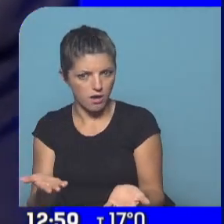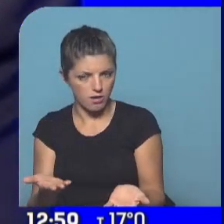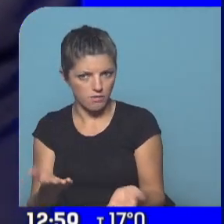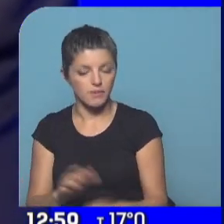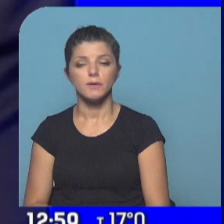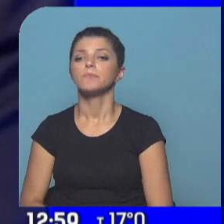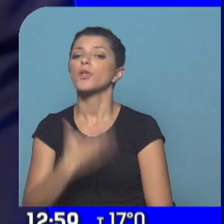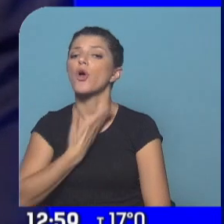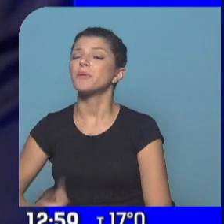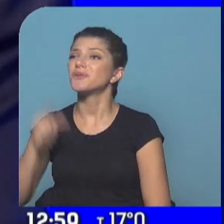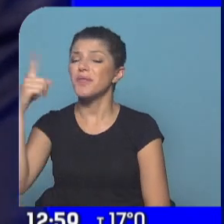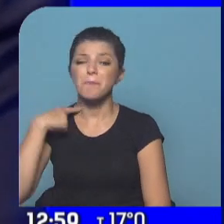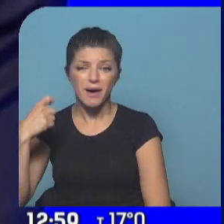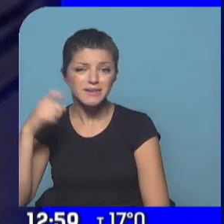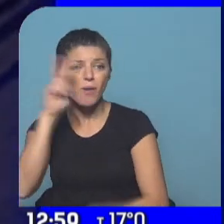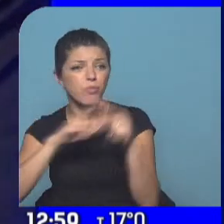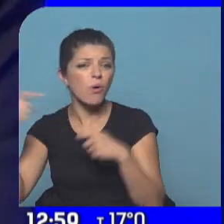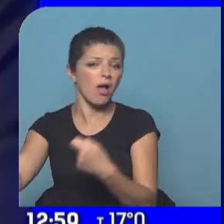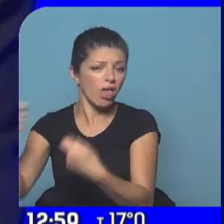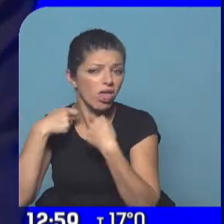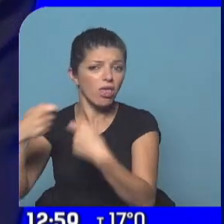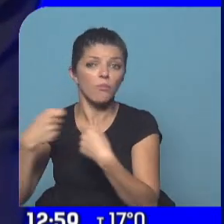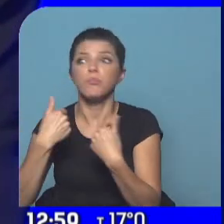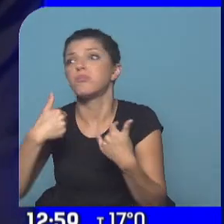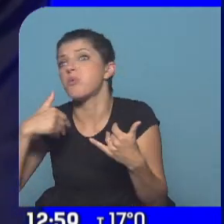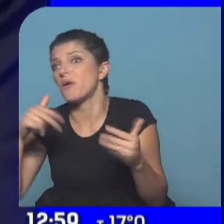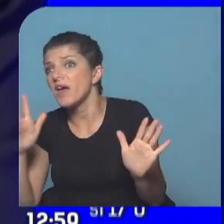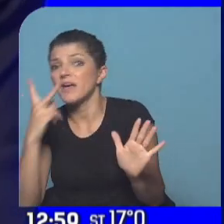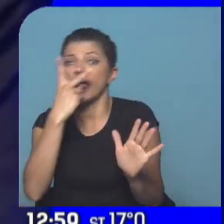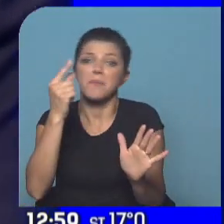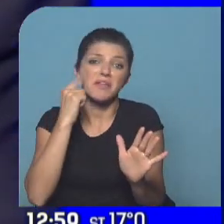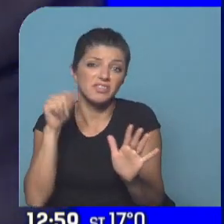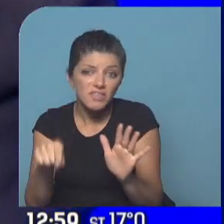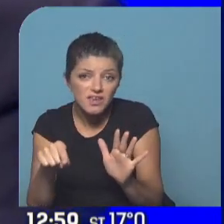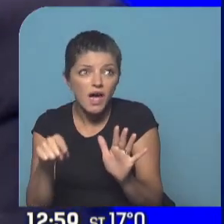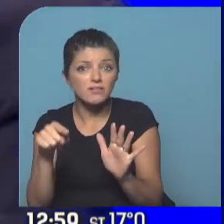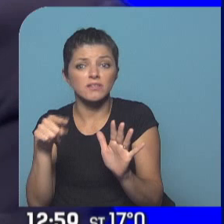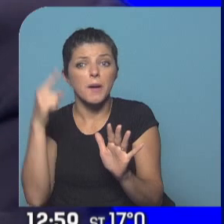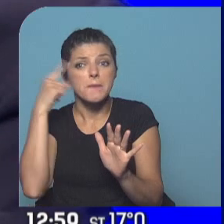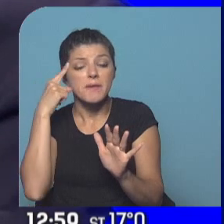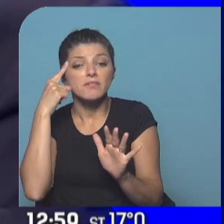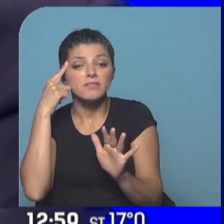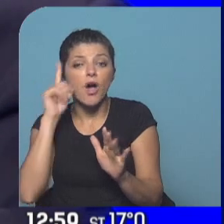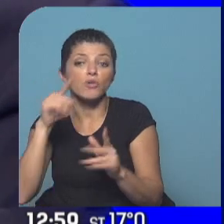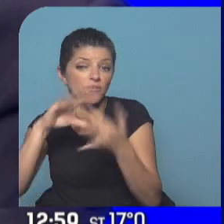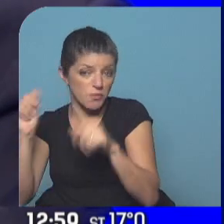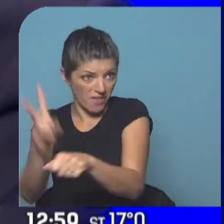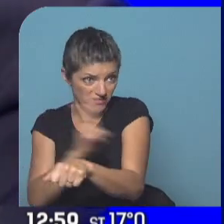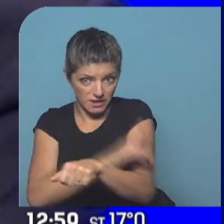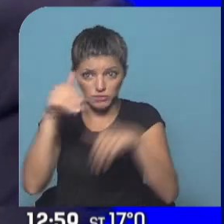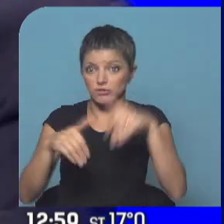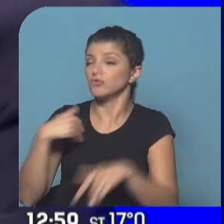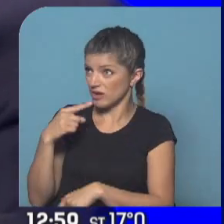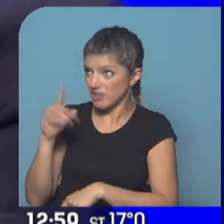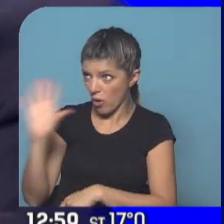gobierno español ha intentado todo hasta ahora, a lo mejor en 20 días se le ocurre la forma de evitarlo. Yo le voy a sugerir una